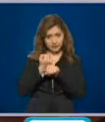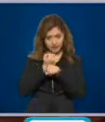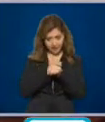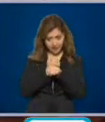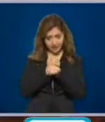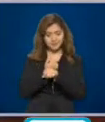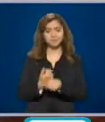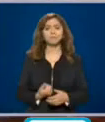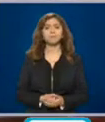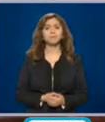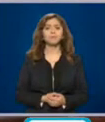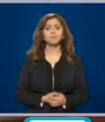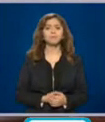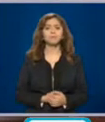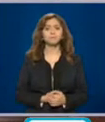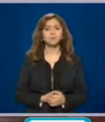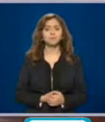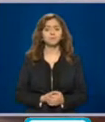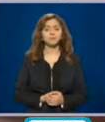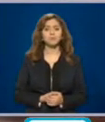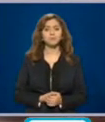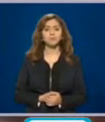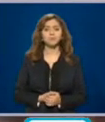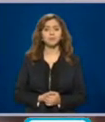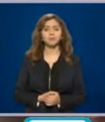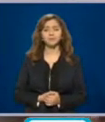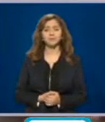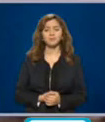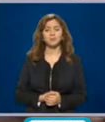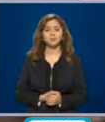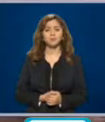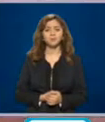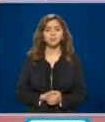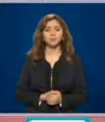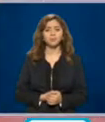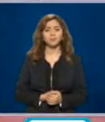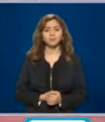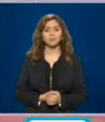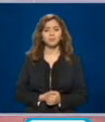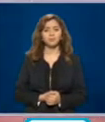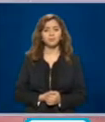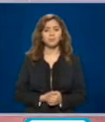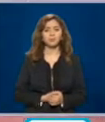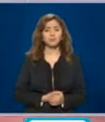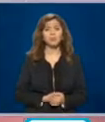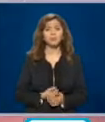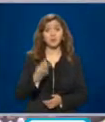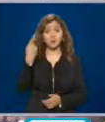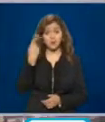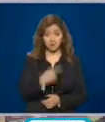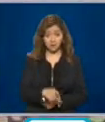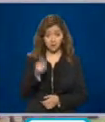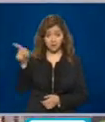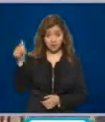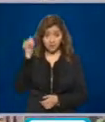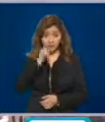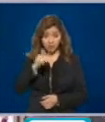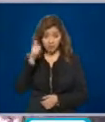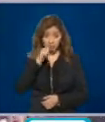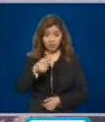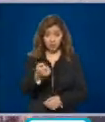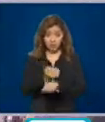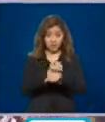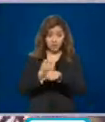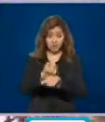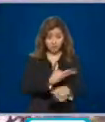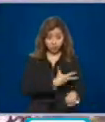el proceso de donación. Y obviamente no siempre se transfunde la sangre completa.